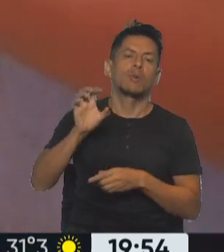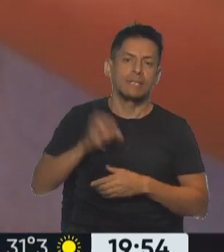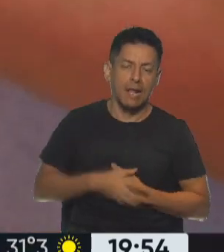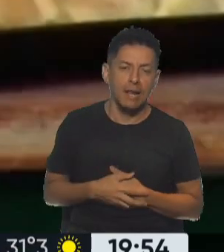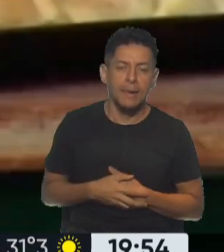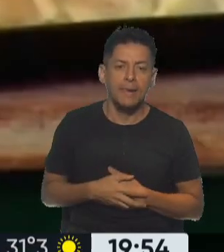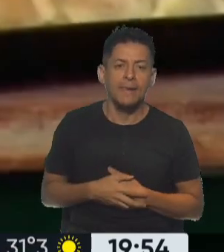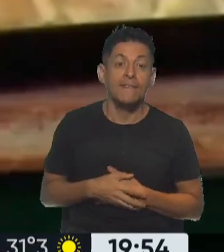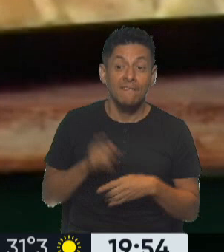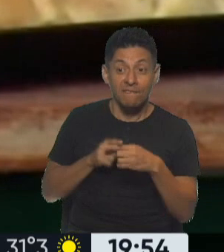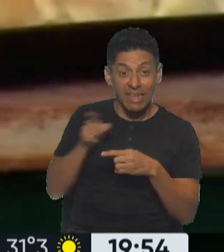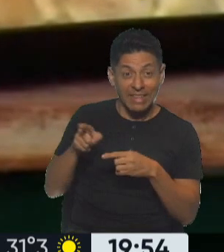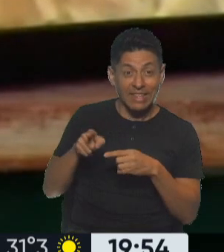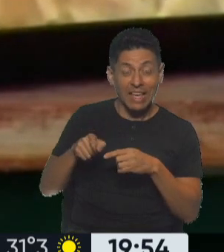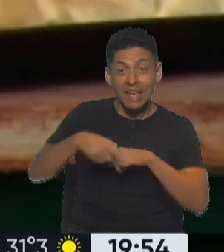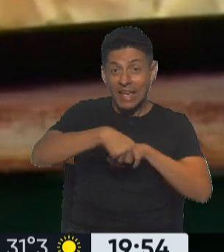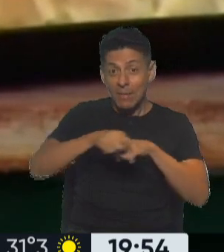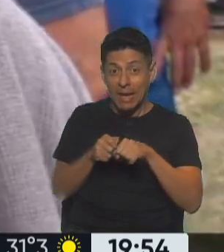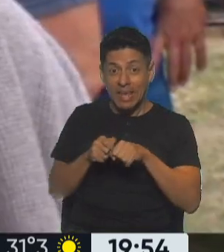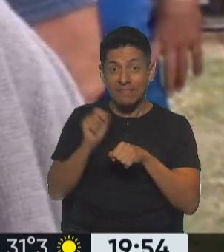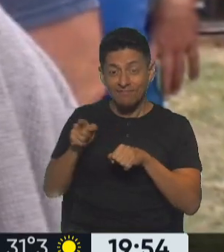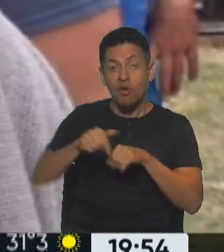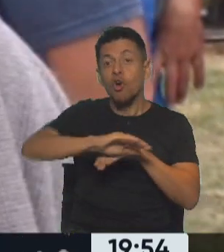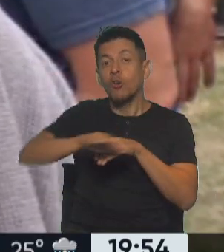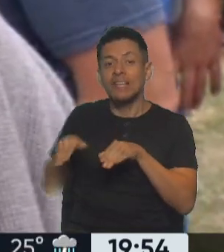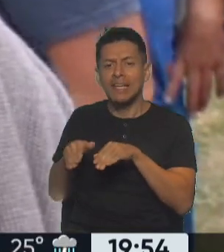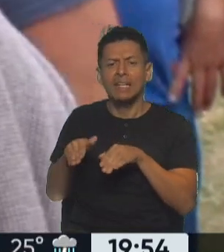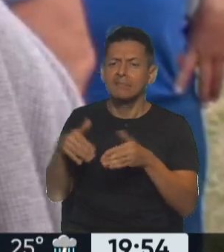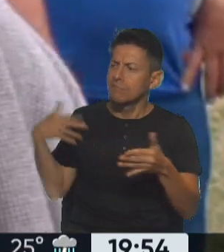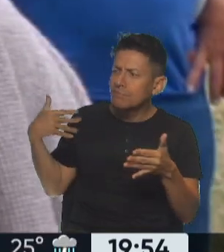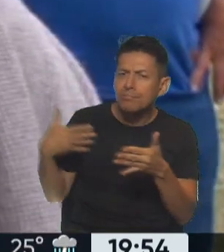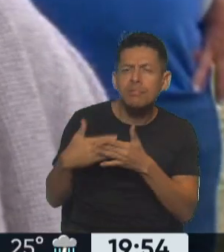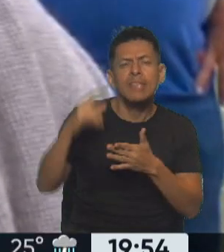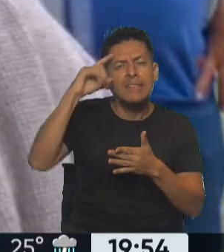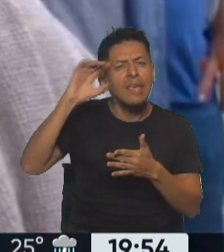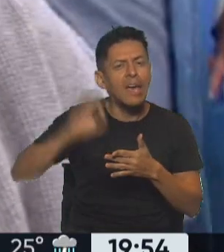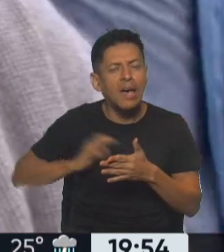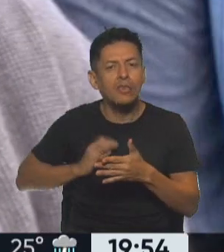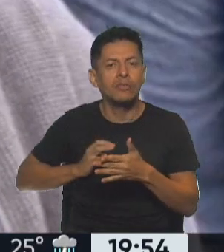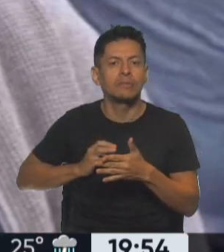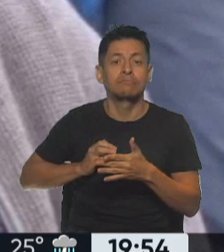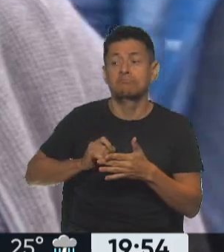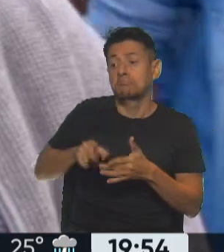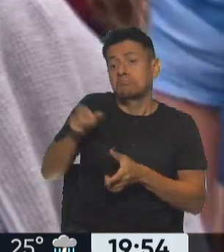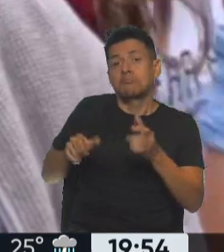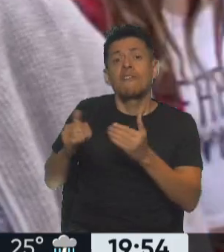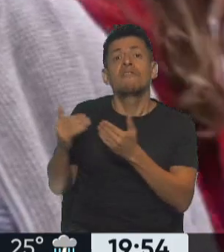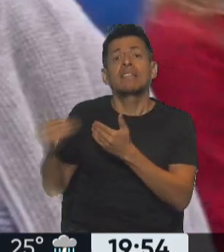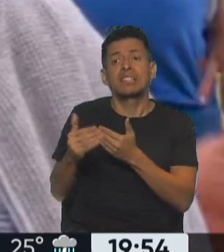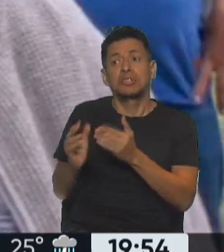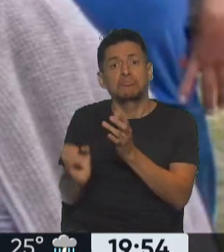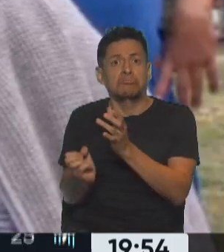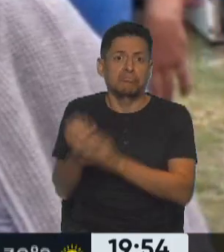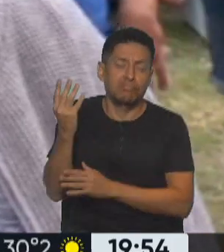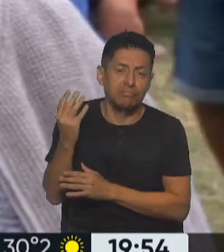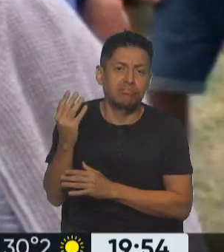la empanada costera, ya tiene 10 años, nació por inquietud de los vecinos y año a año el municipio